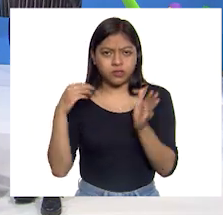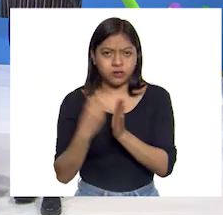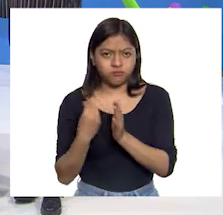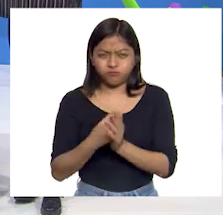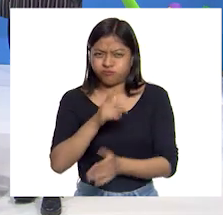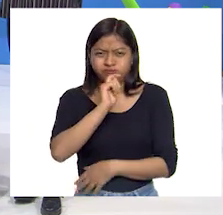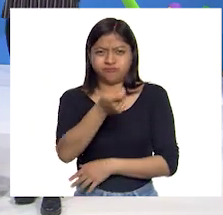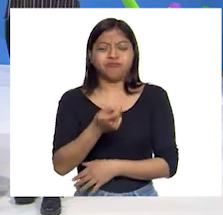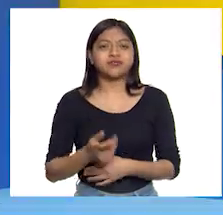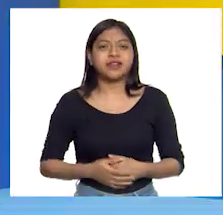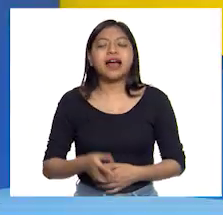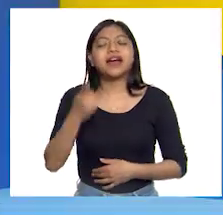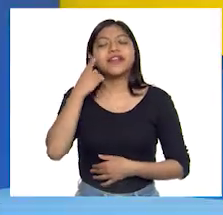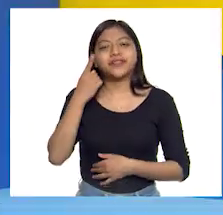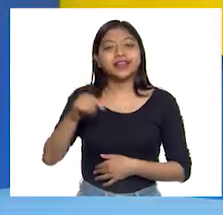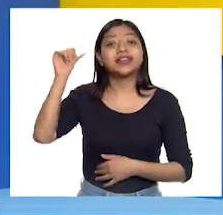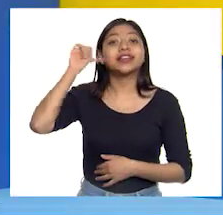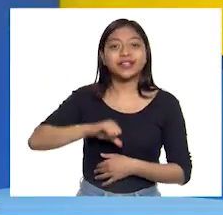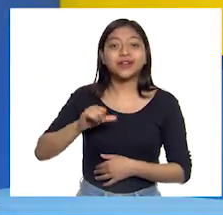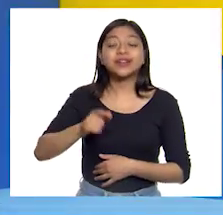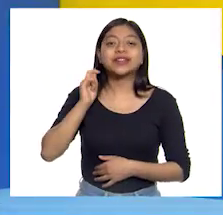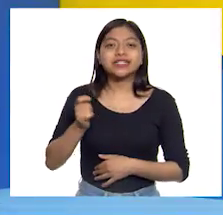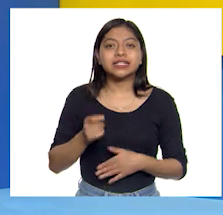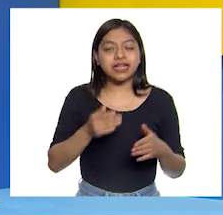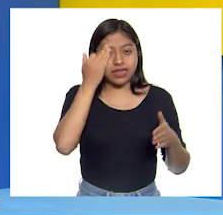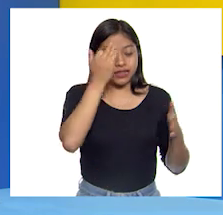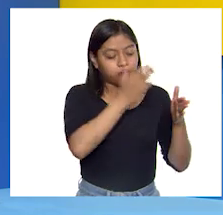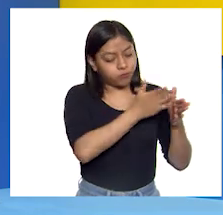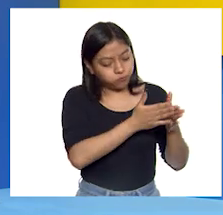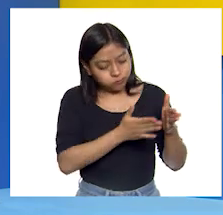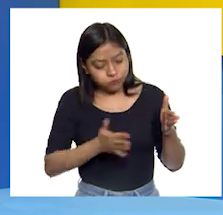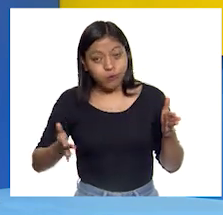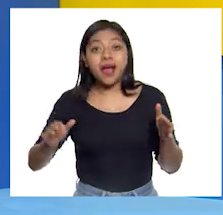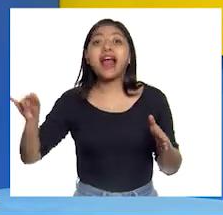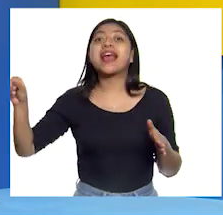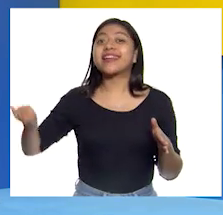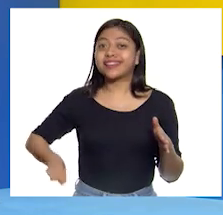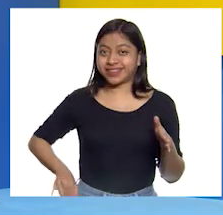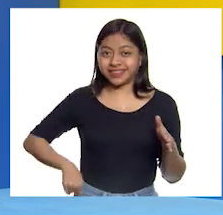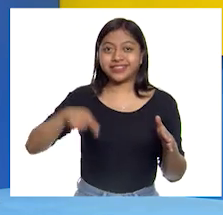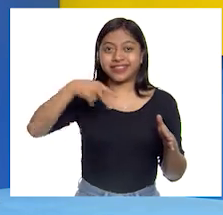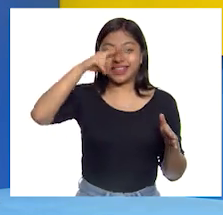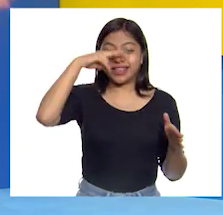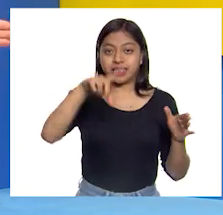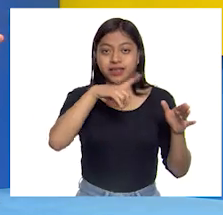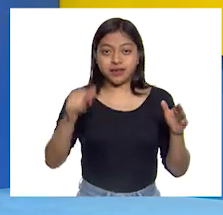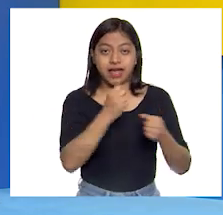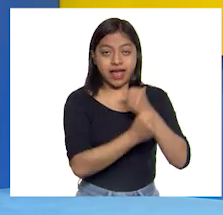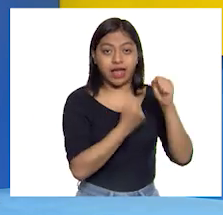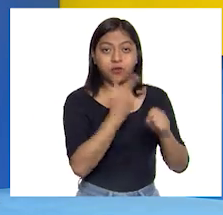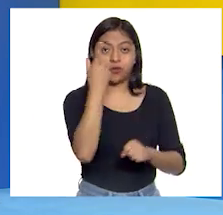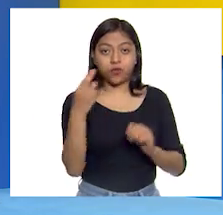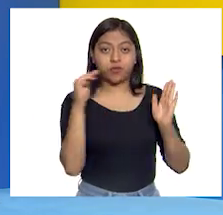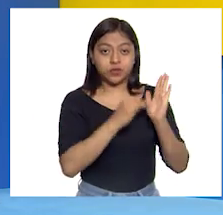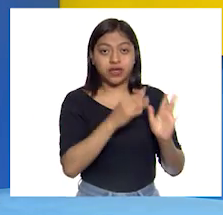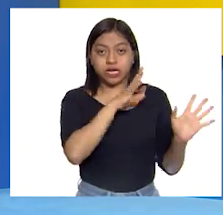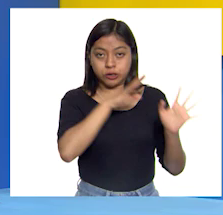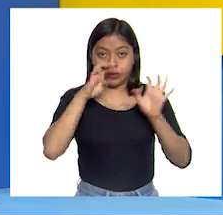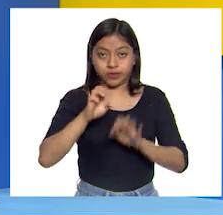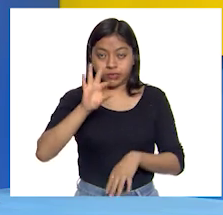hoy? Pues el día de hoy hablaremos de un periodo muy interesante en nuestra historia que corre de los años de 1940